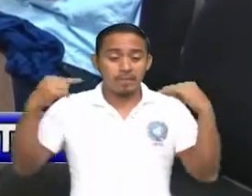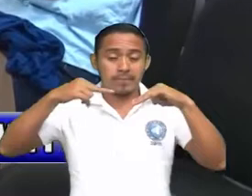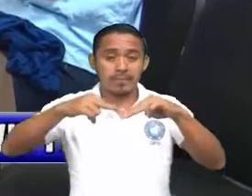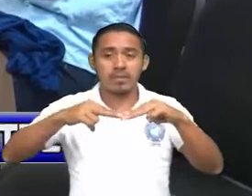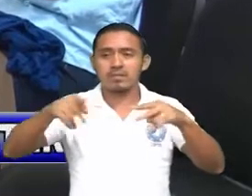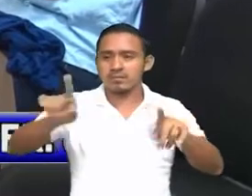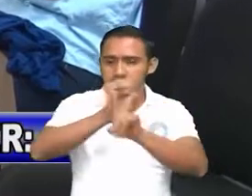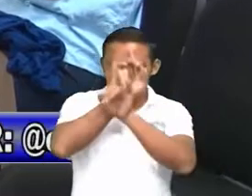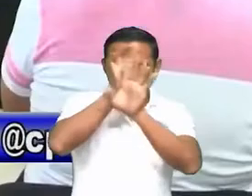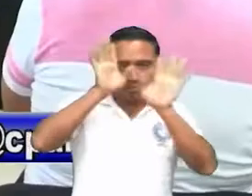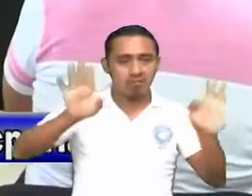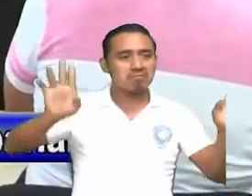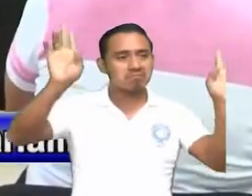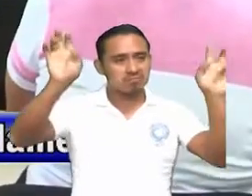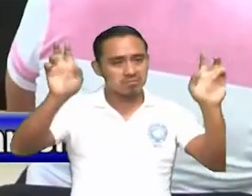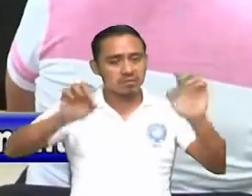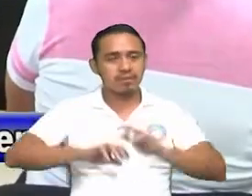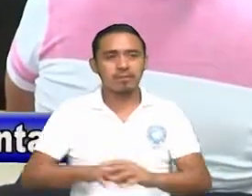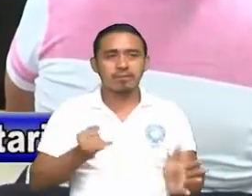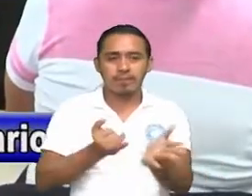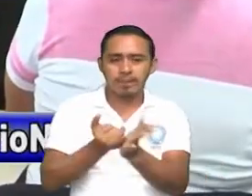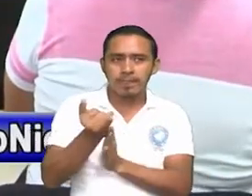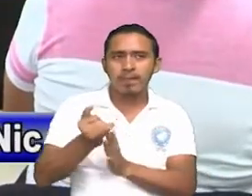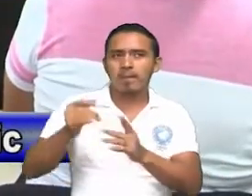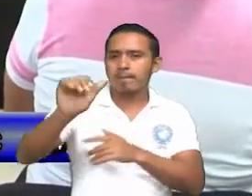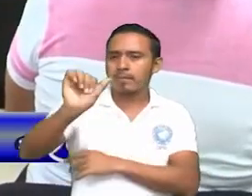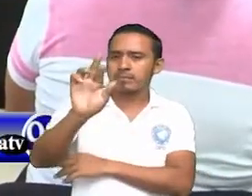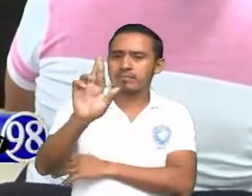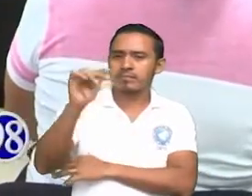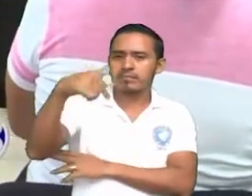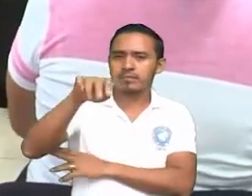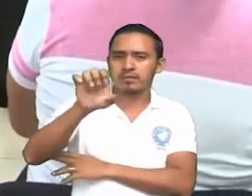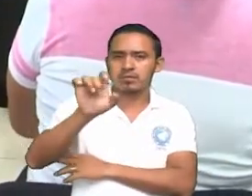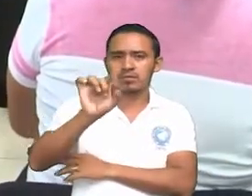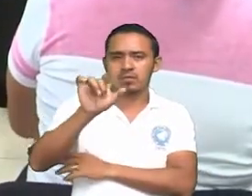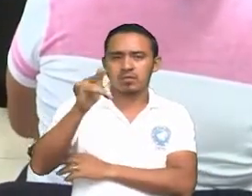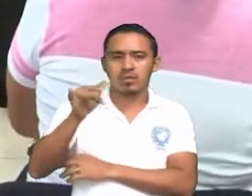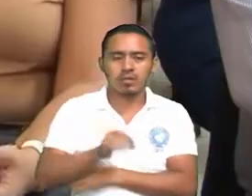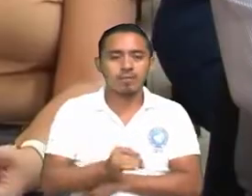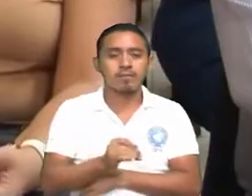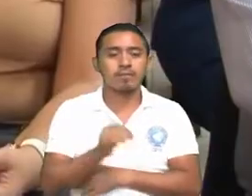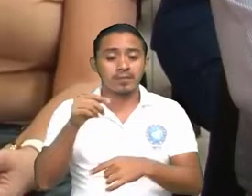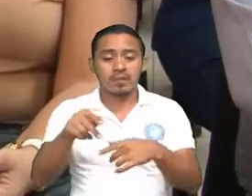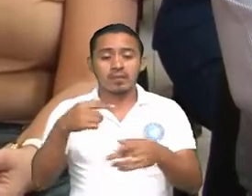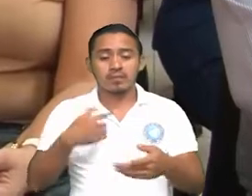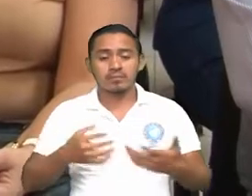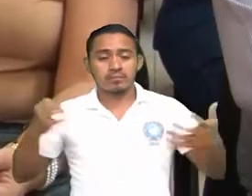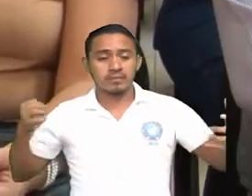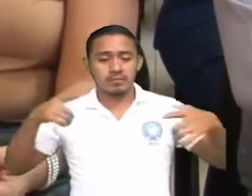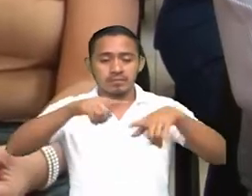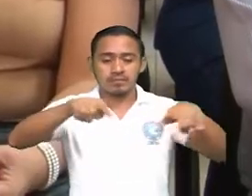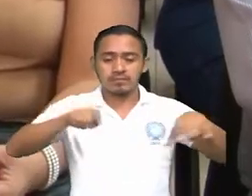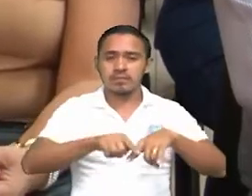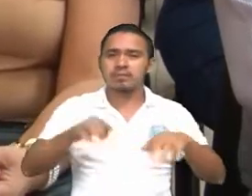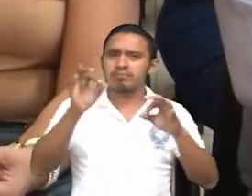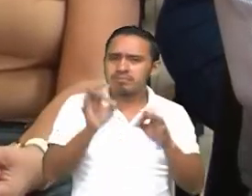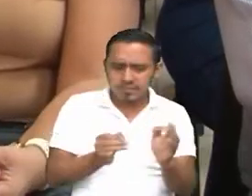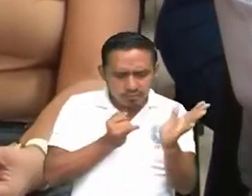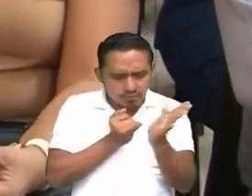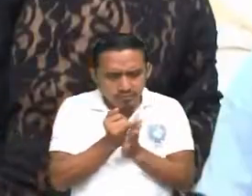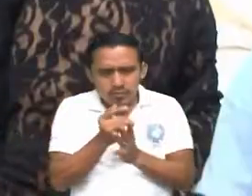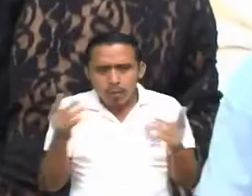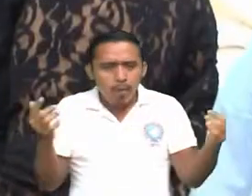mayor claridad de ese tema. La investigación arqueológica realizada en la Hacienda San Jacinto permitió verificar científicamente